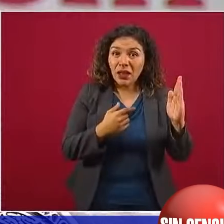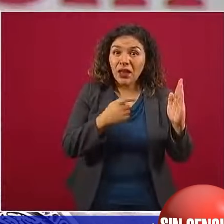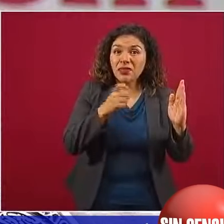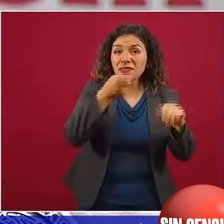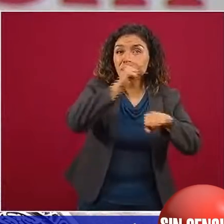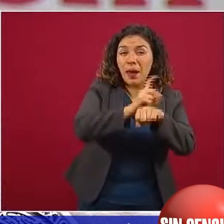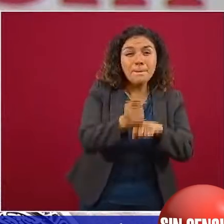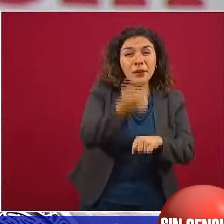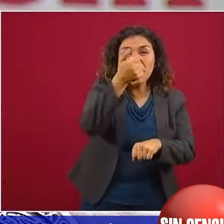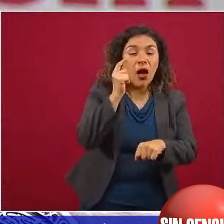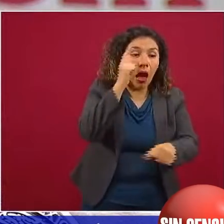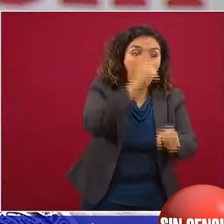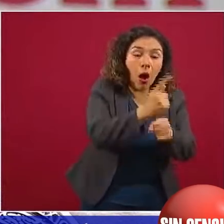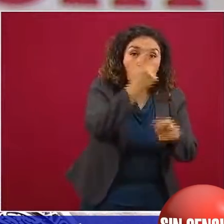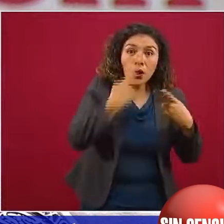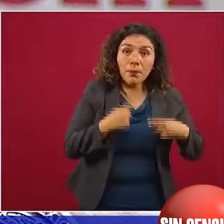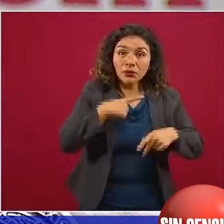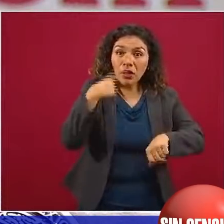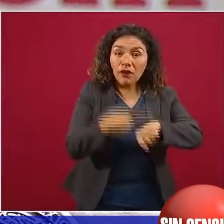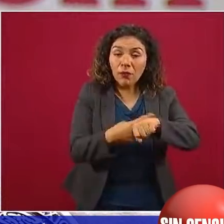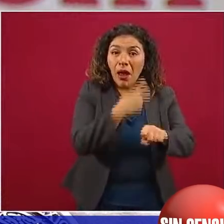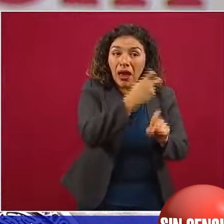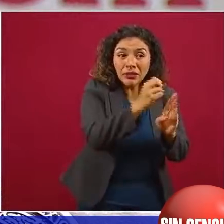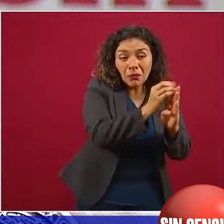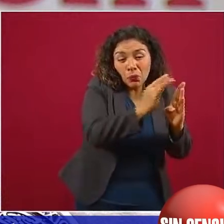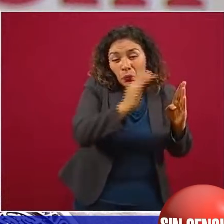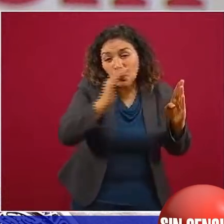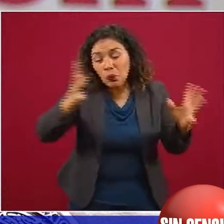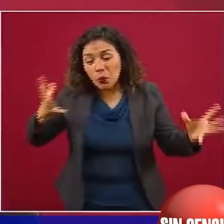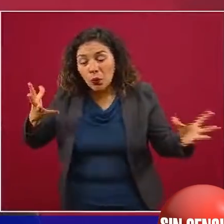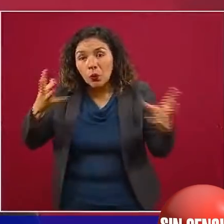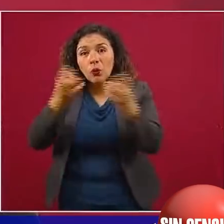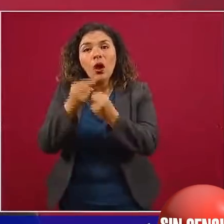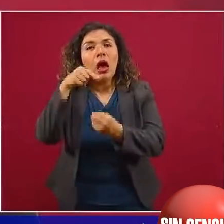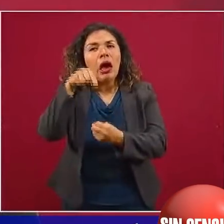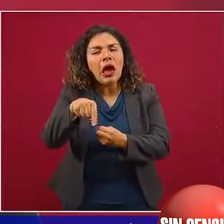términos técnicos es una información que da una señal